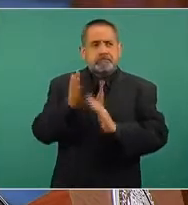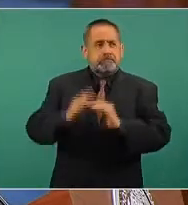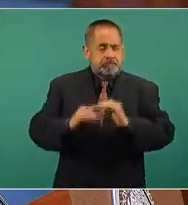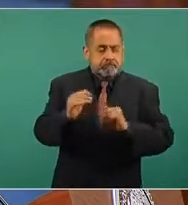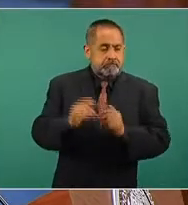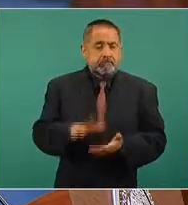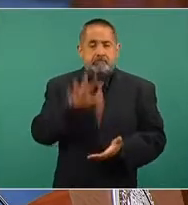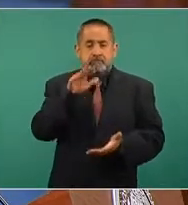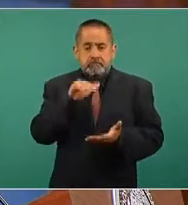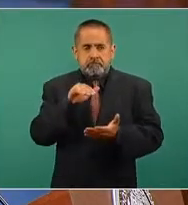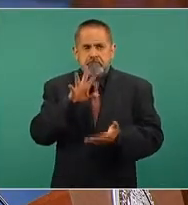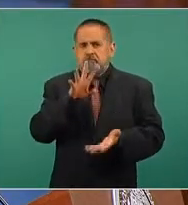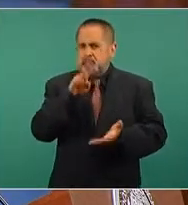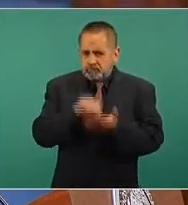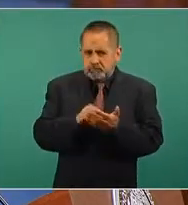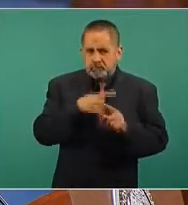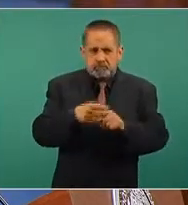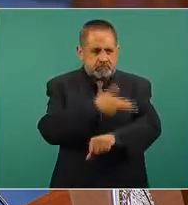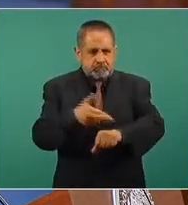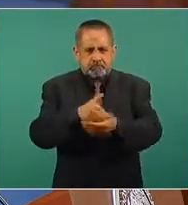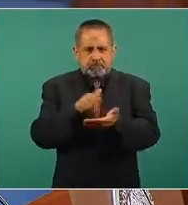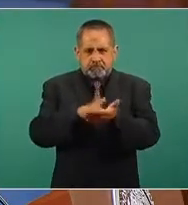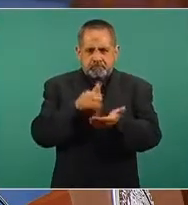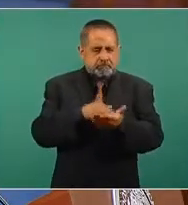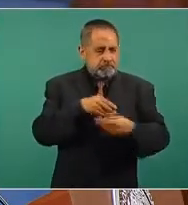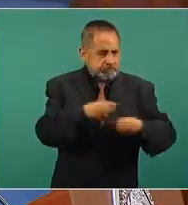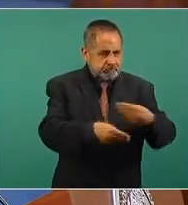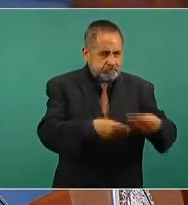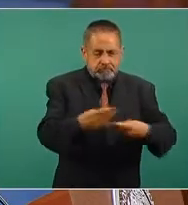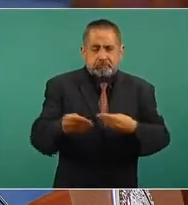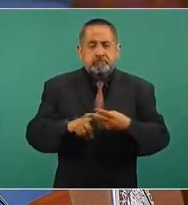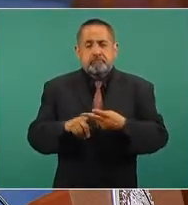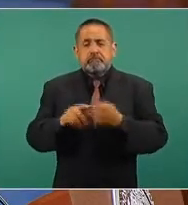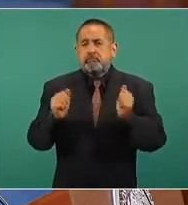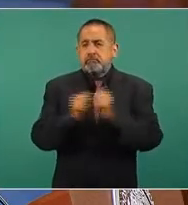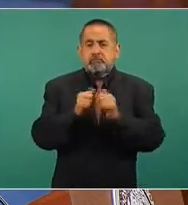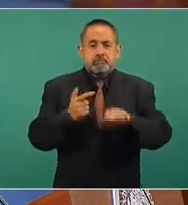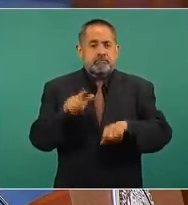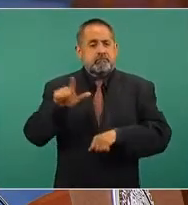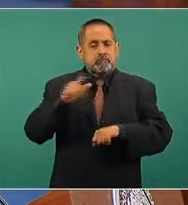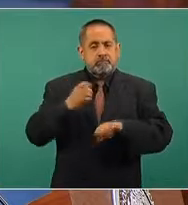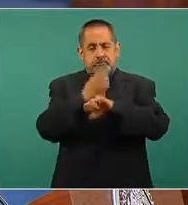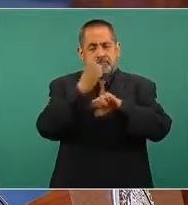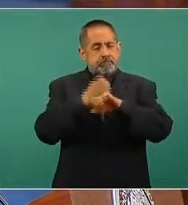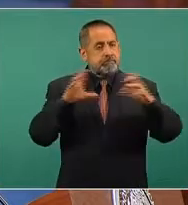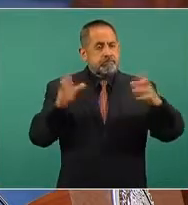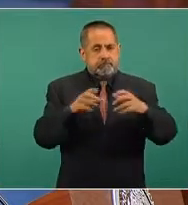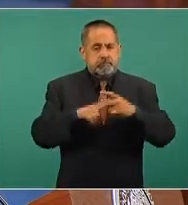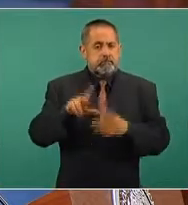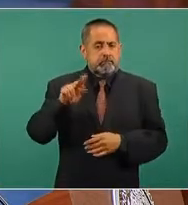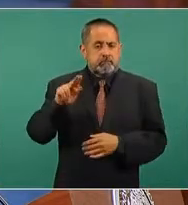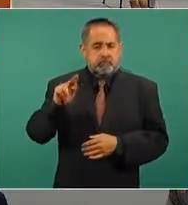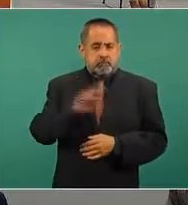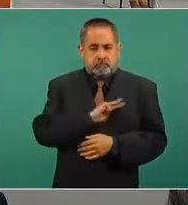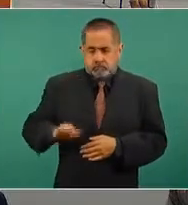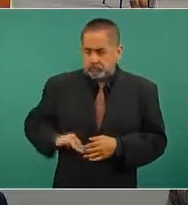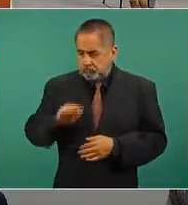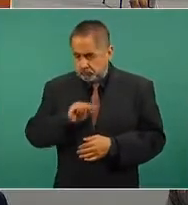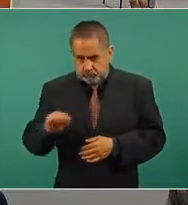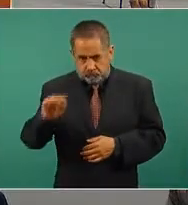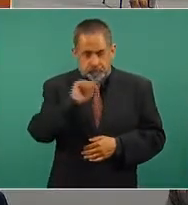4,000 acciones de regularización, atendemos 17 estados de la República, 80 municipios,